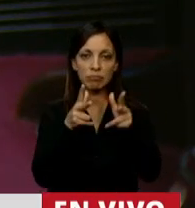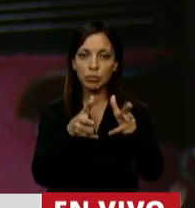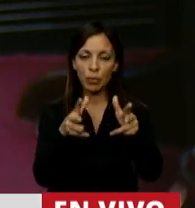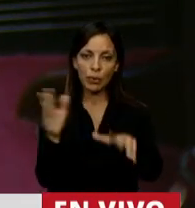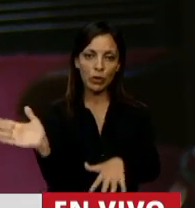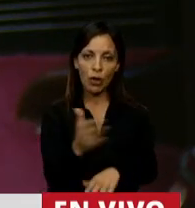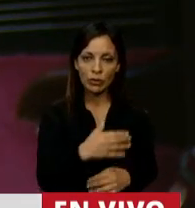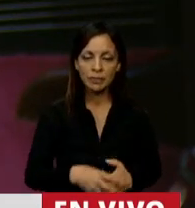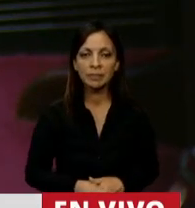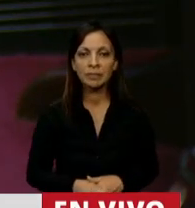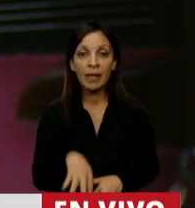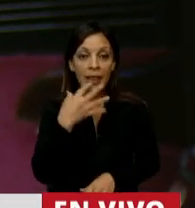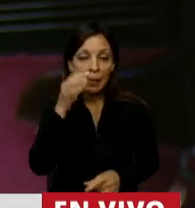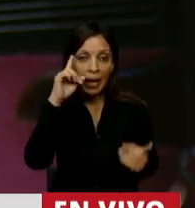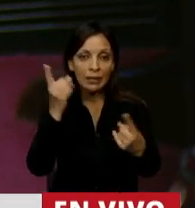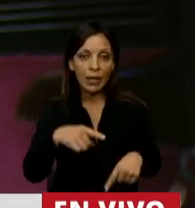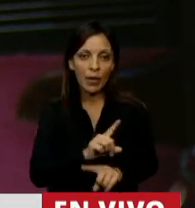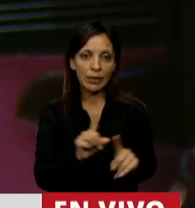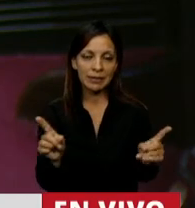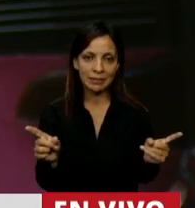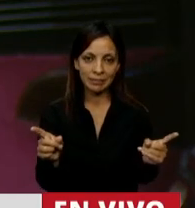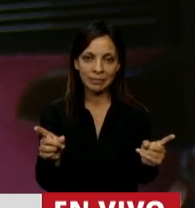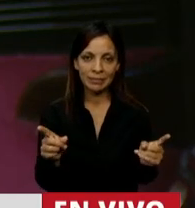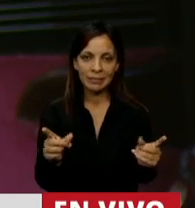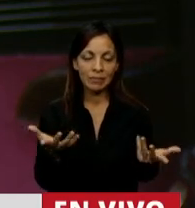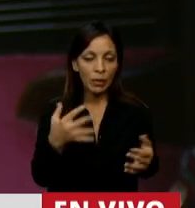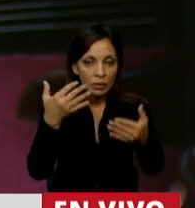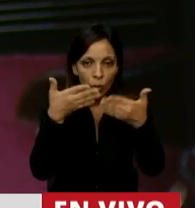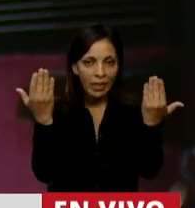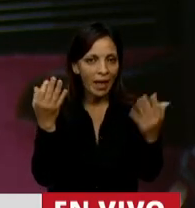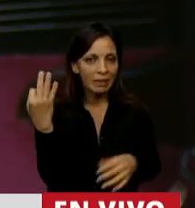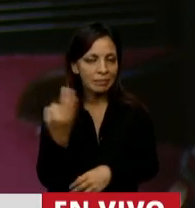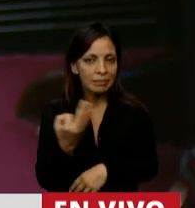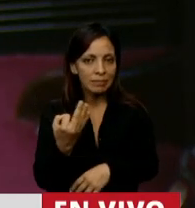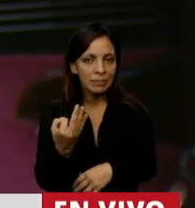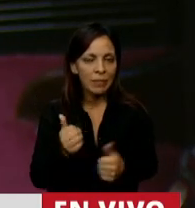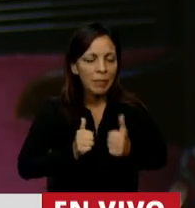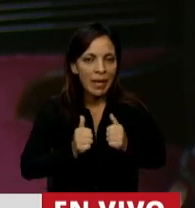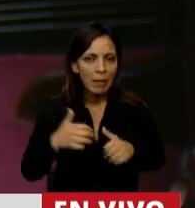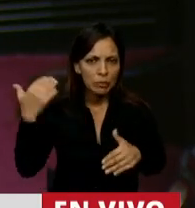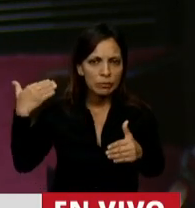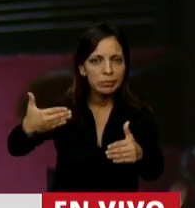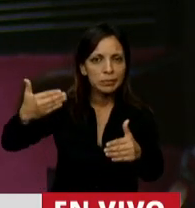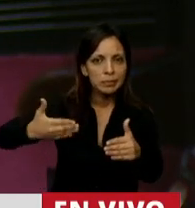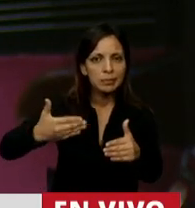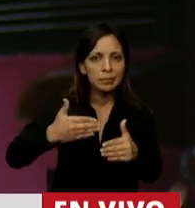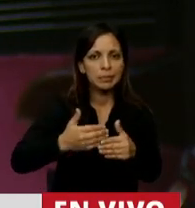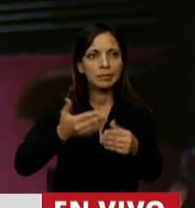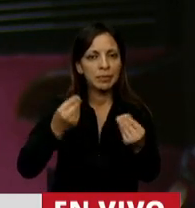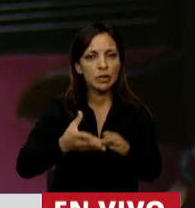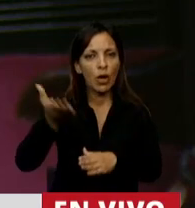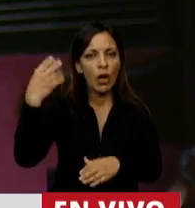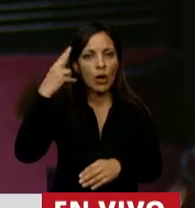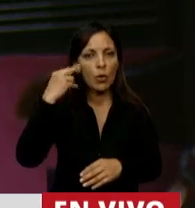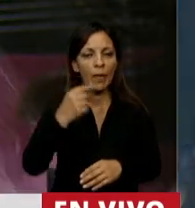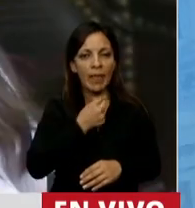verdad es que no es casual, porque esperábamos este día. Lo veníamos esperando desde el 9 de agosto